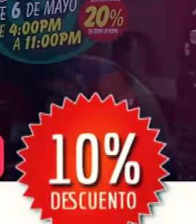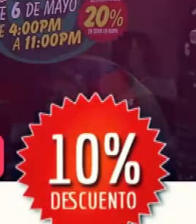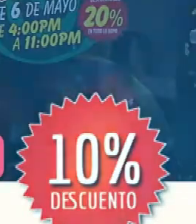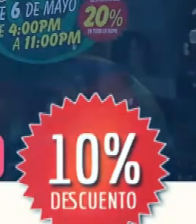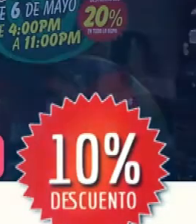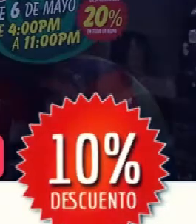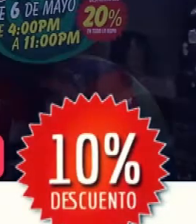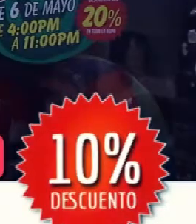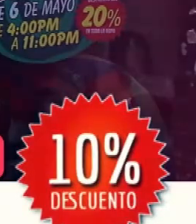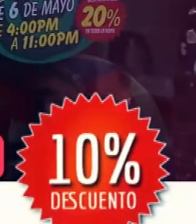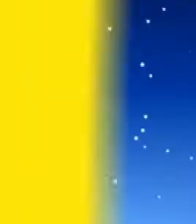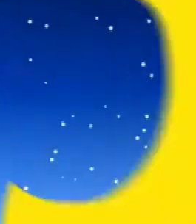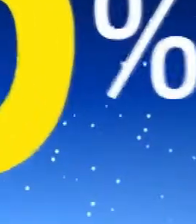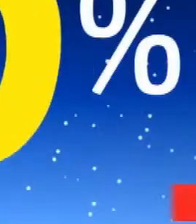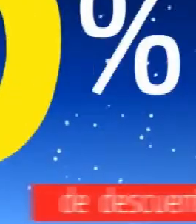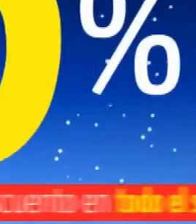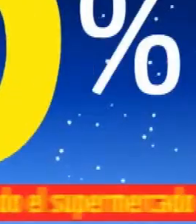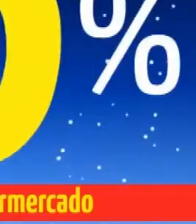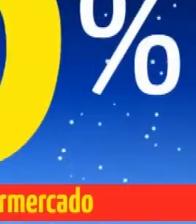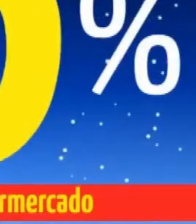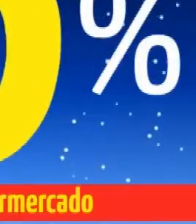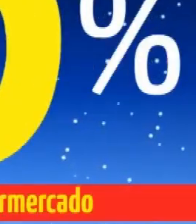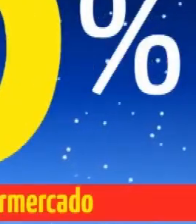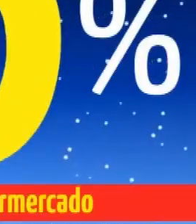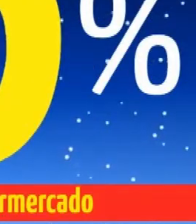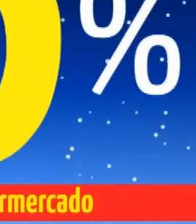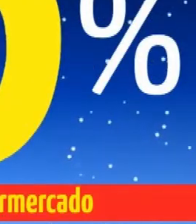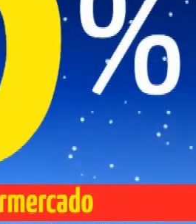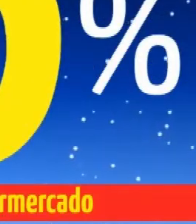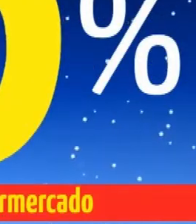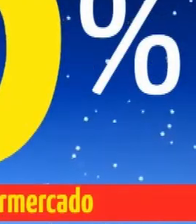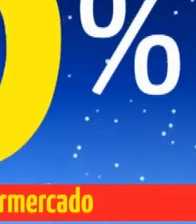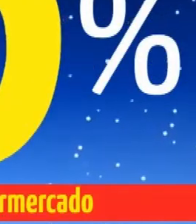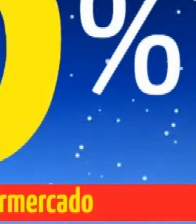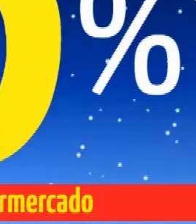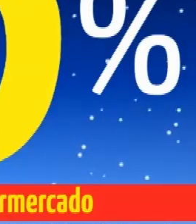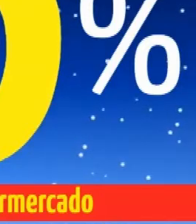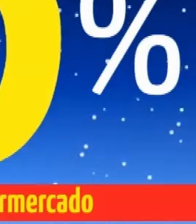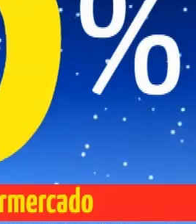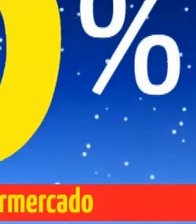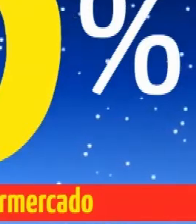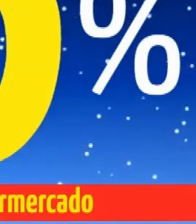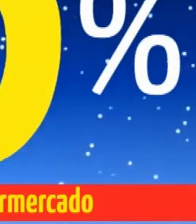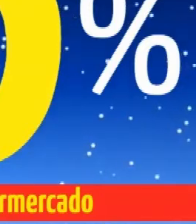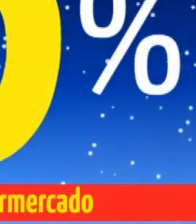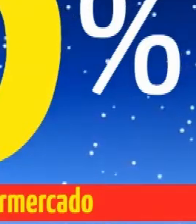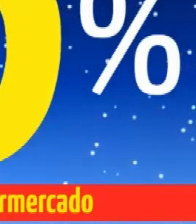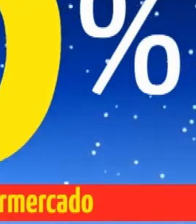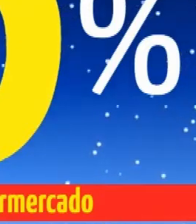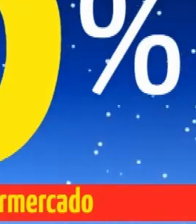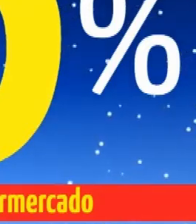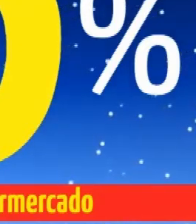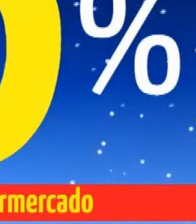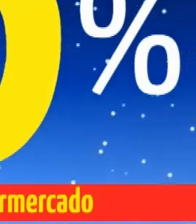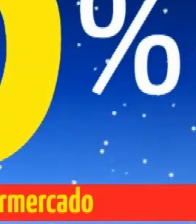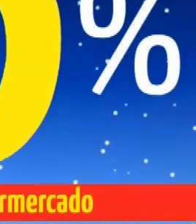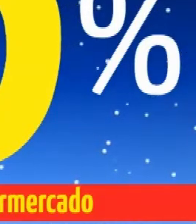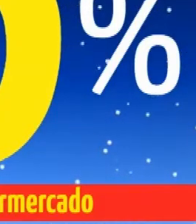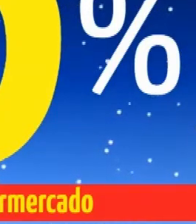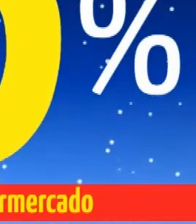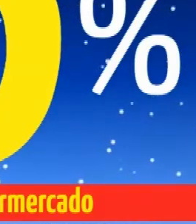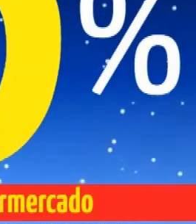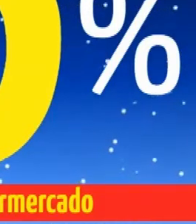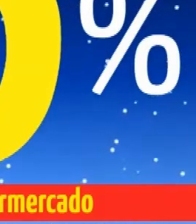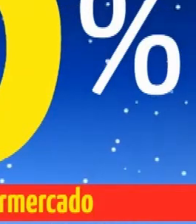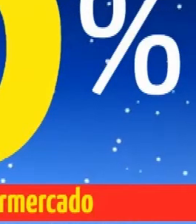es ahorrar. Este viernes 19 de mayo, de 6 de la tarde a 11 de la noche, ahorra en la sensacional pijamada más